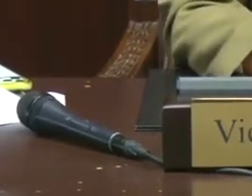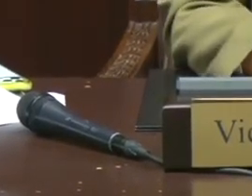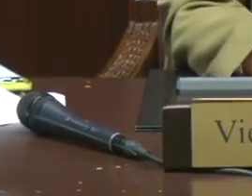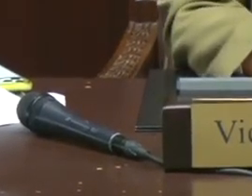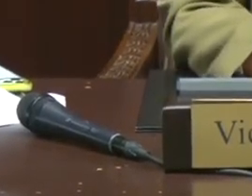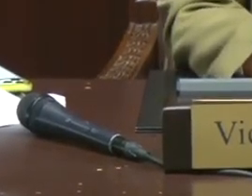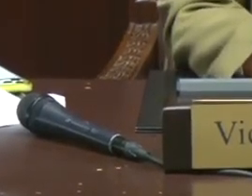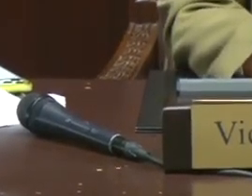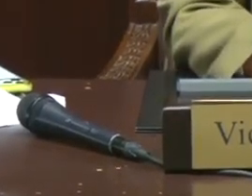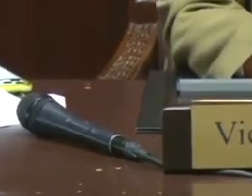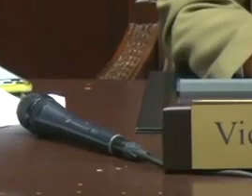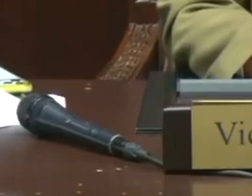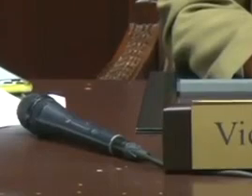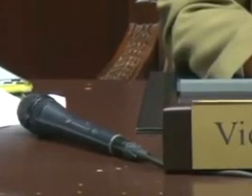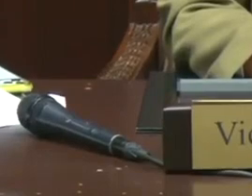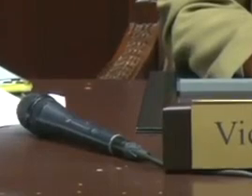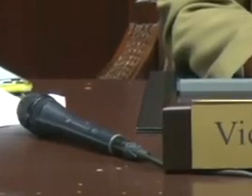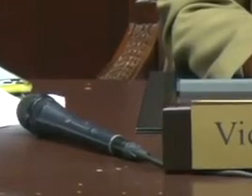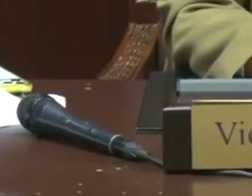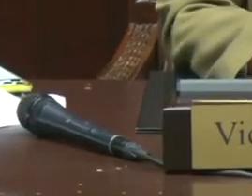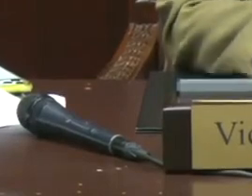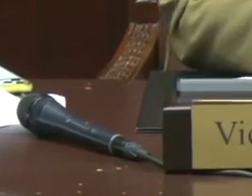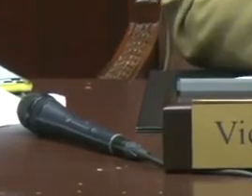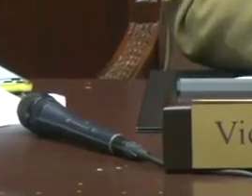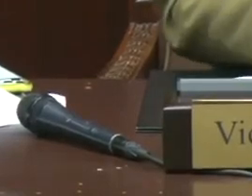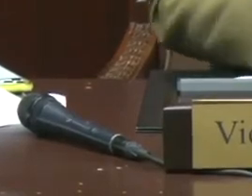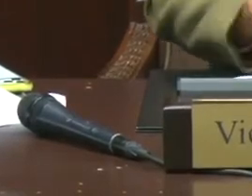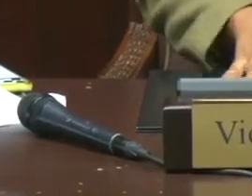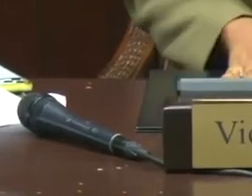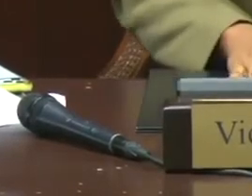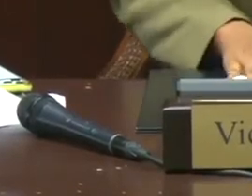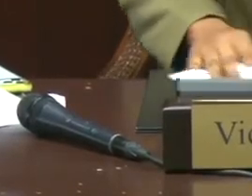Muy buenas tardes, presidente Alfredo Pacheco,